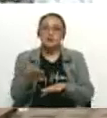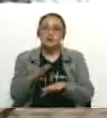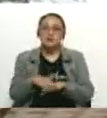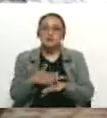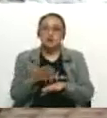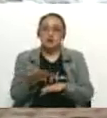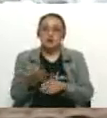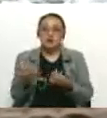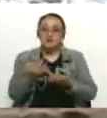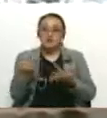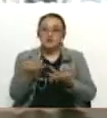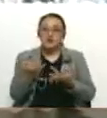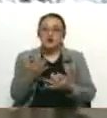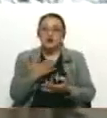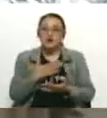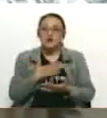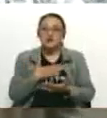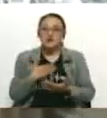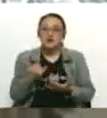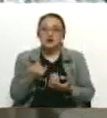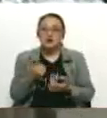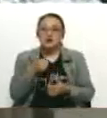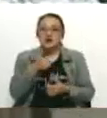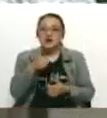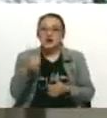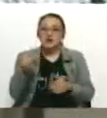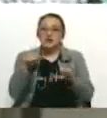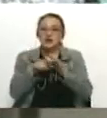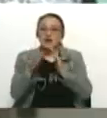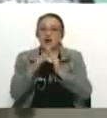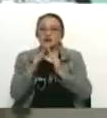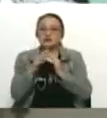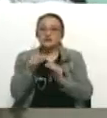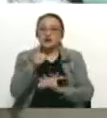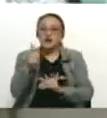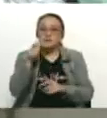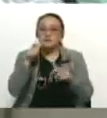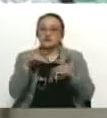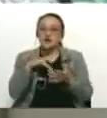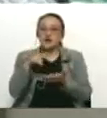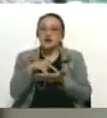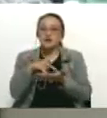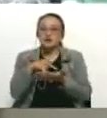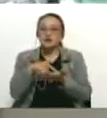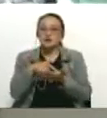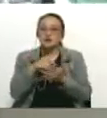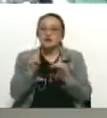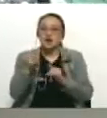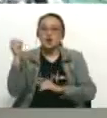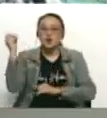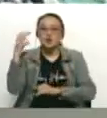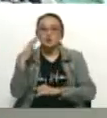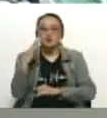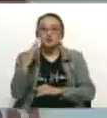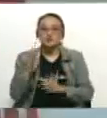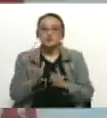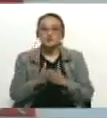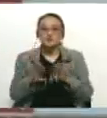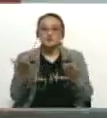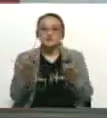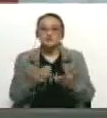queremos efectivamente que en cada casa de cada carabobeño entre la luz a través de la literatura,